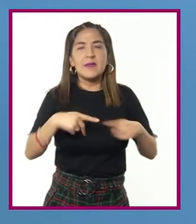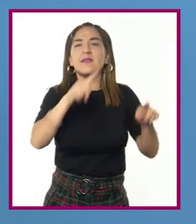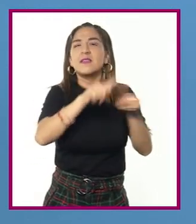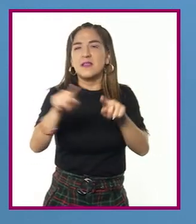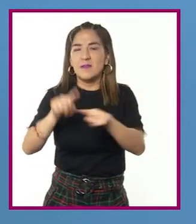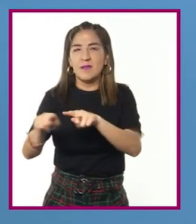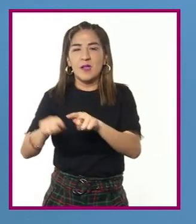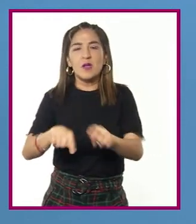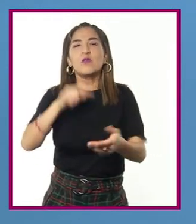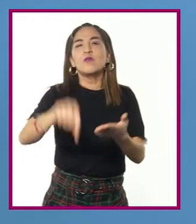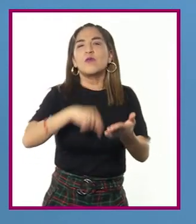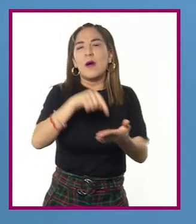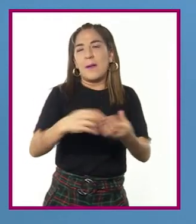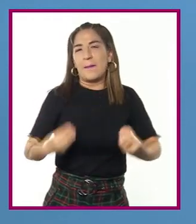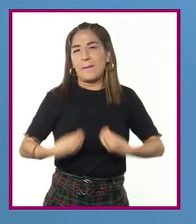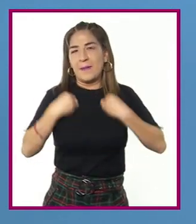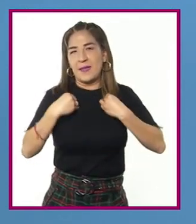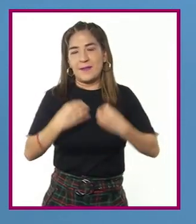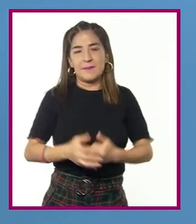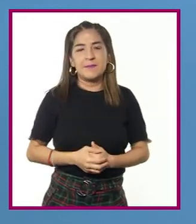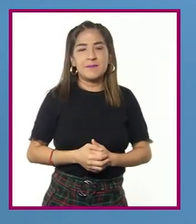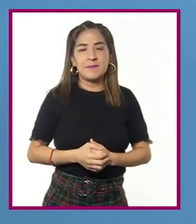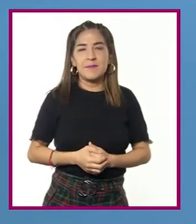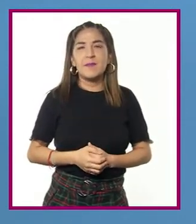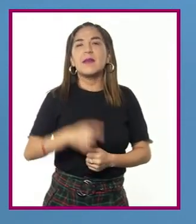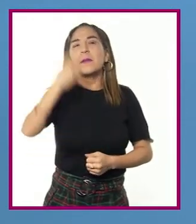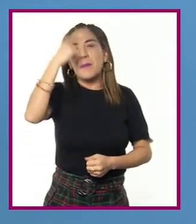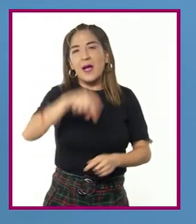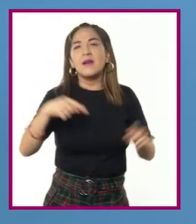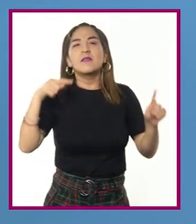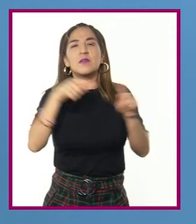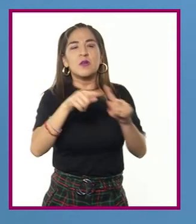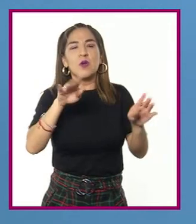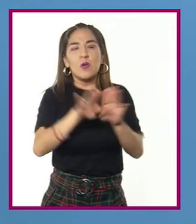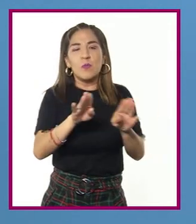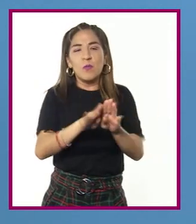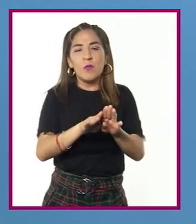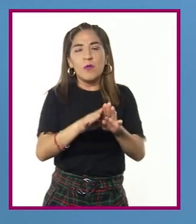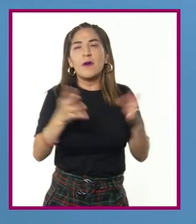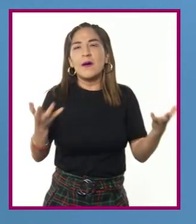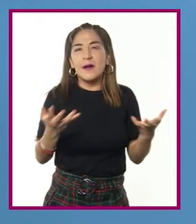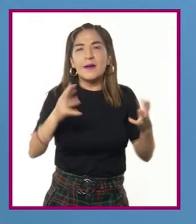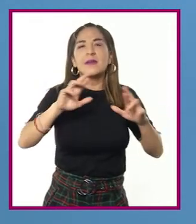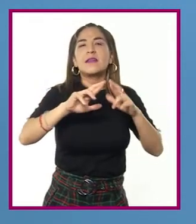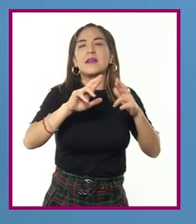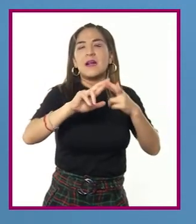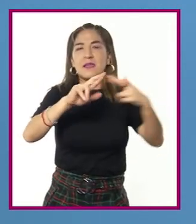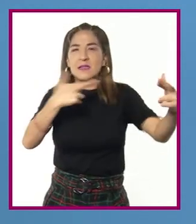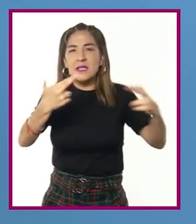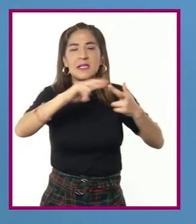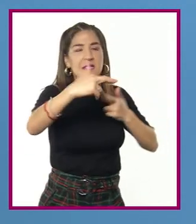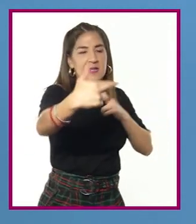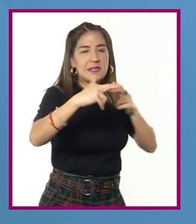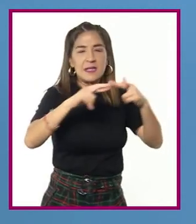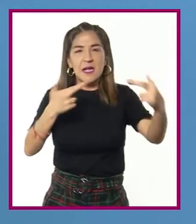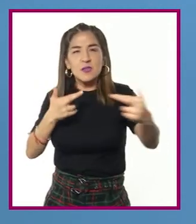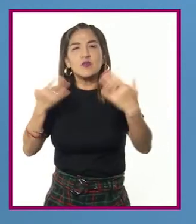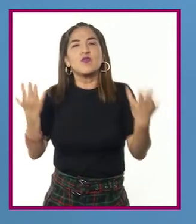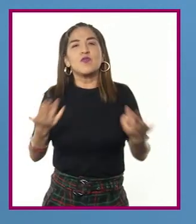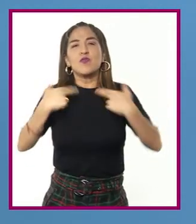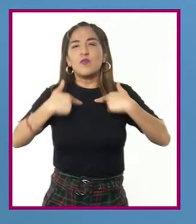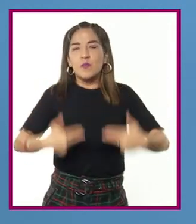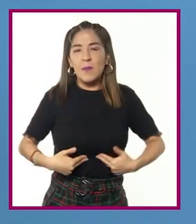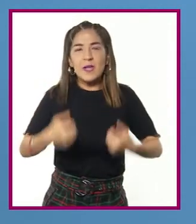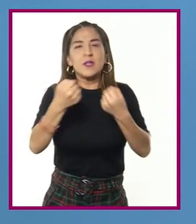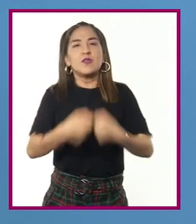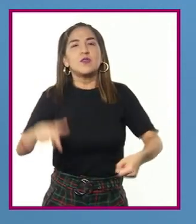distintas esferas de la vida social, en la búsqueda del establecimiento de relaciones humanas, sociales